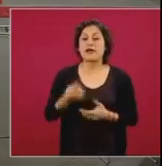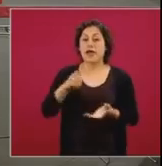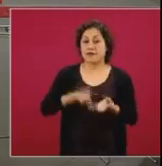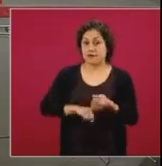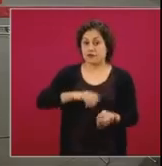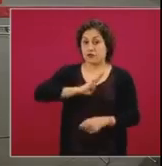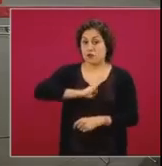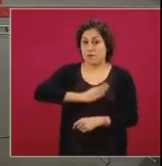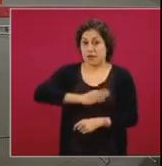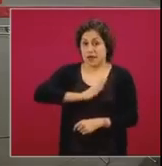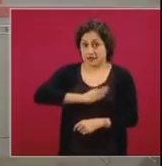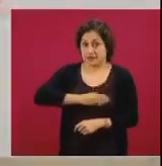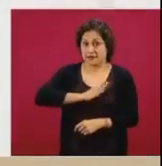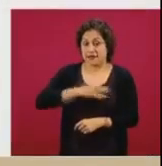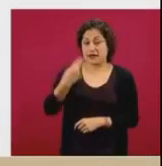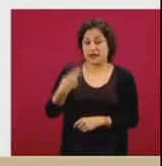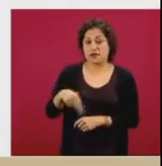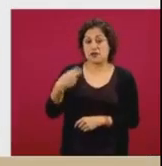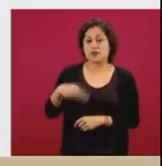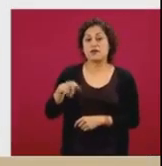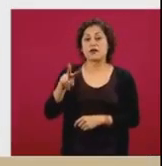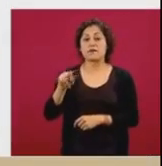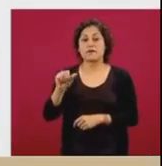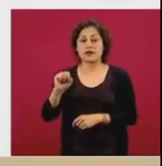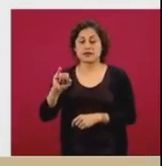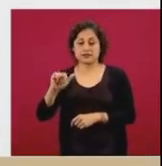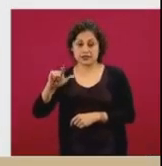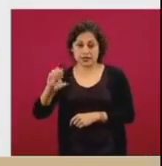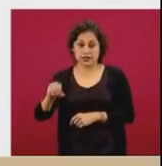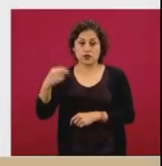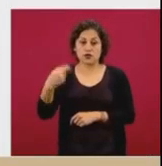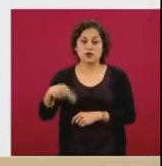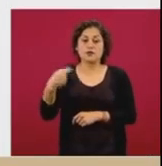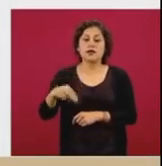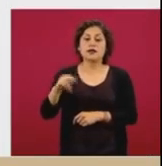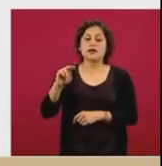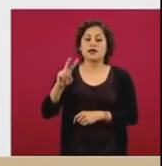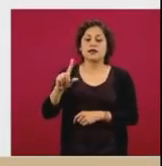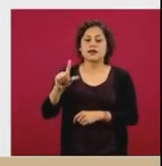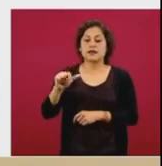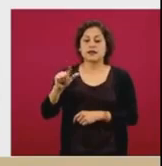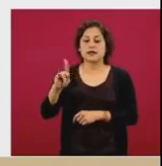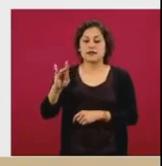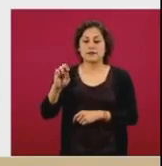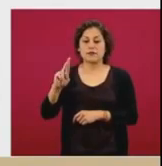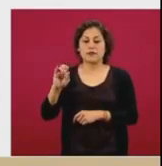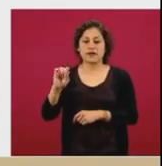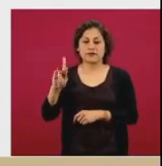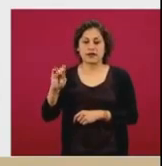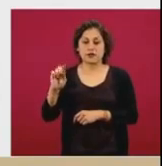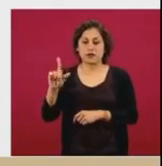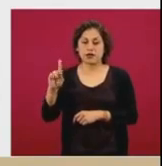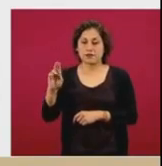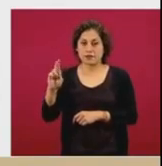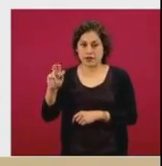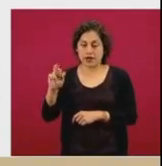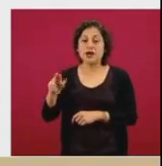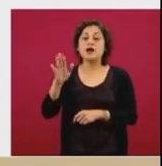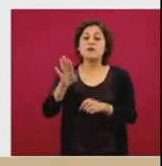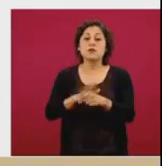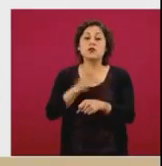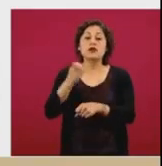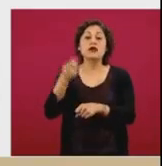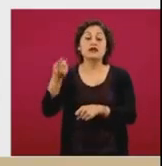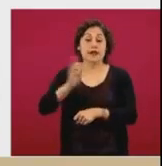primo del bacilo de la tuberculosis, Mycobacterium leprae, y por las características de esa bacteria hacen que